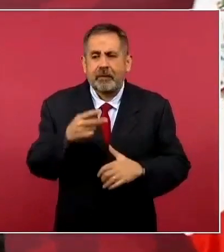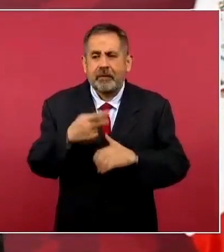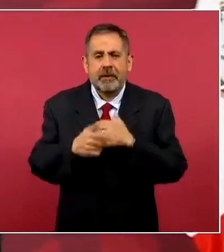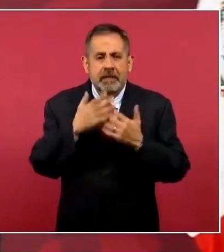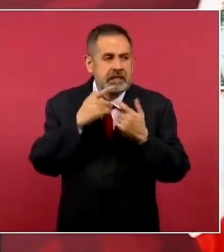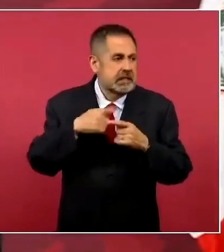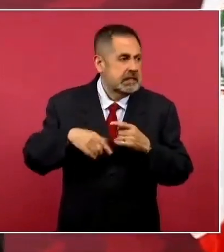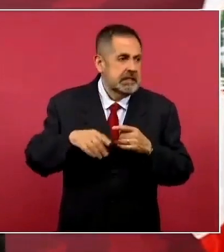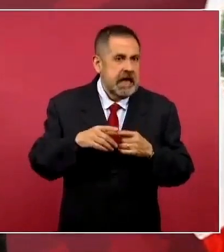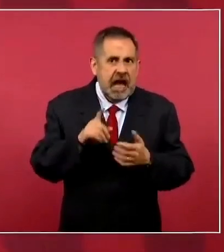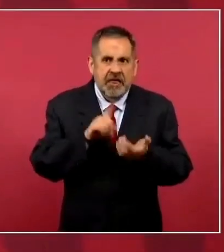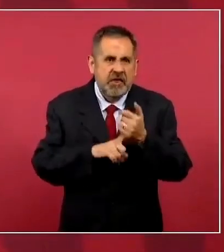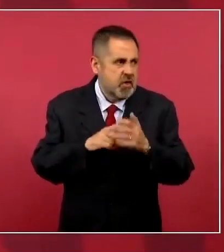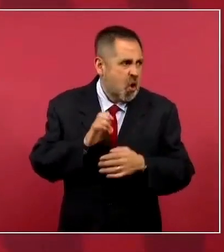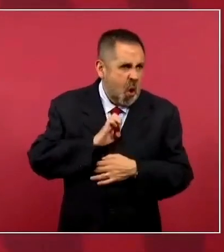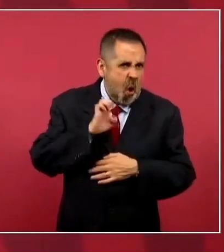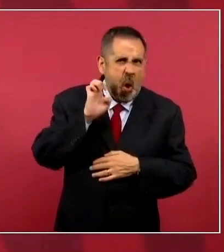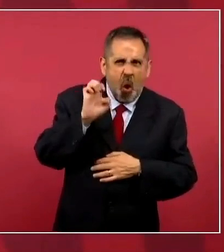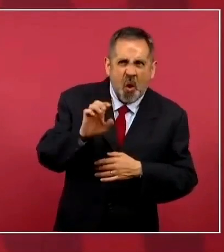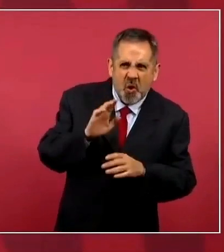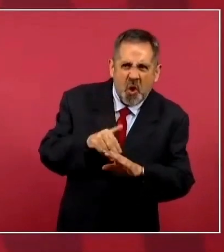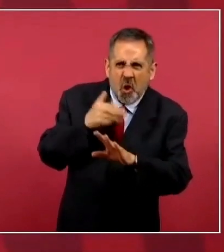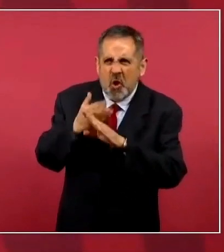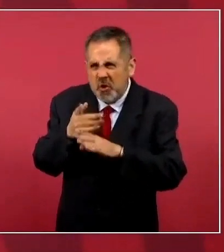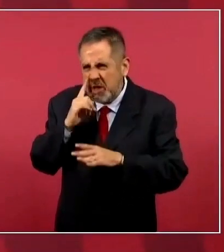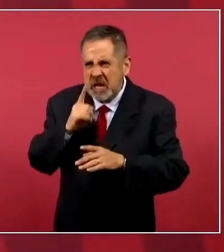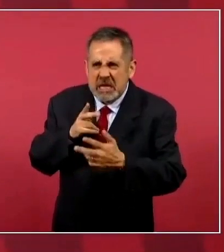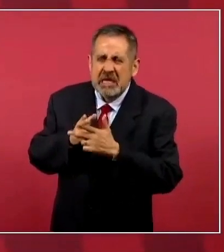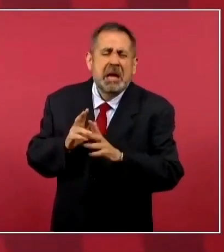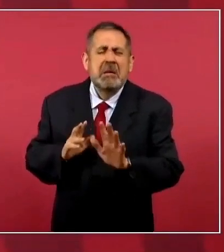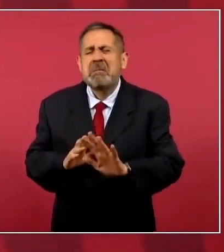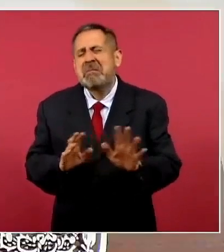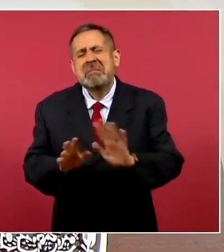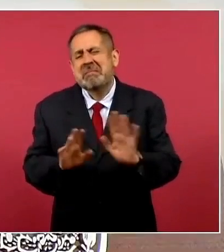odio, de violencia, afortunadamente.